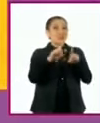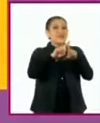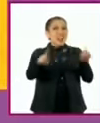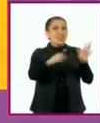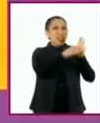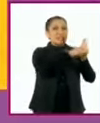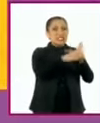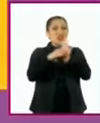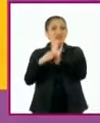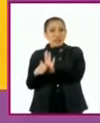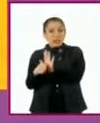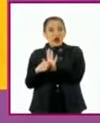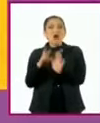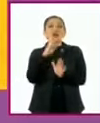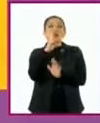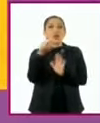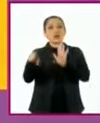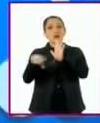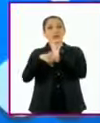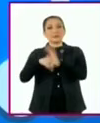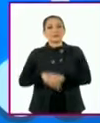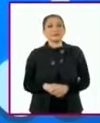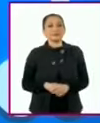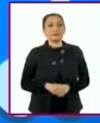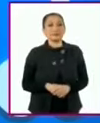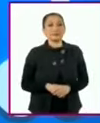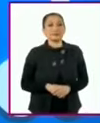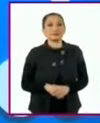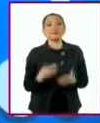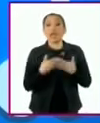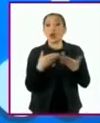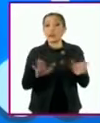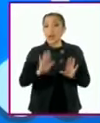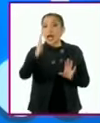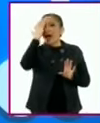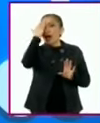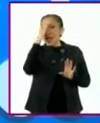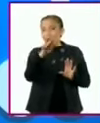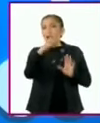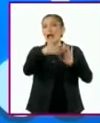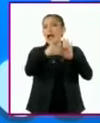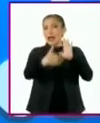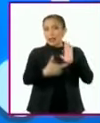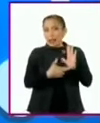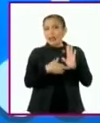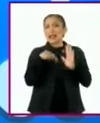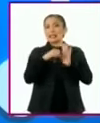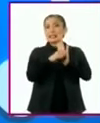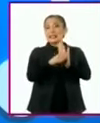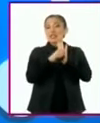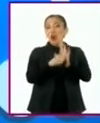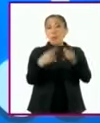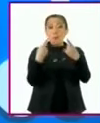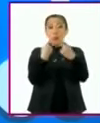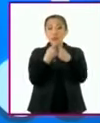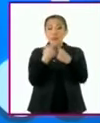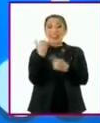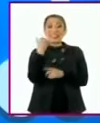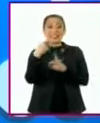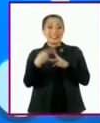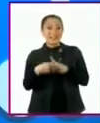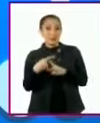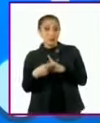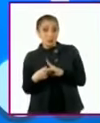signo, el resultado es un número negativo. Ahora que ya conocemos las reglas de los signos de la multiplicación y la